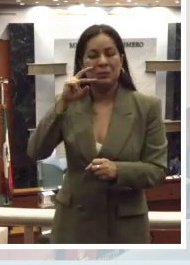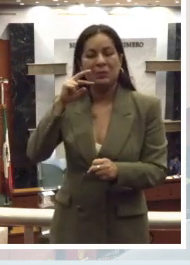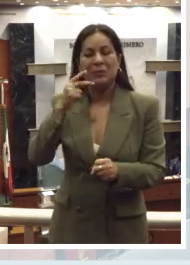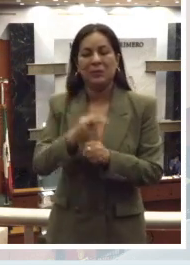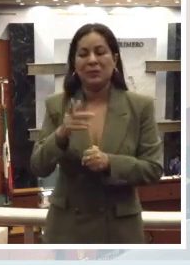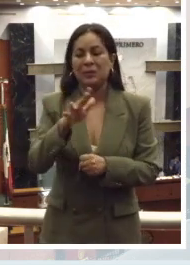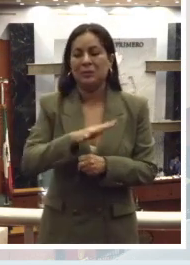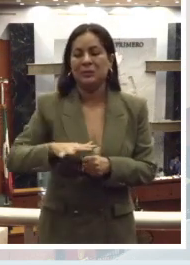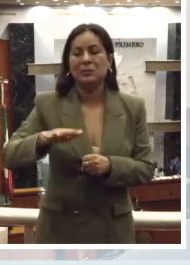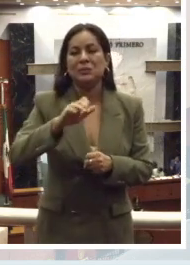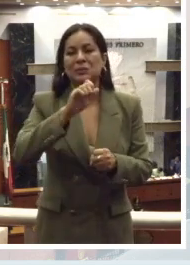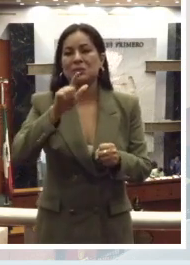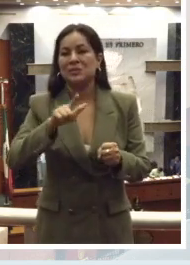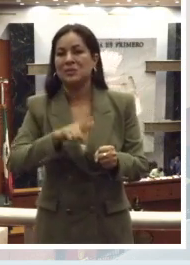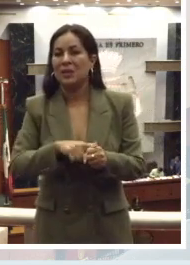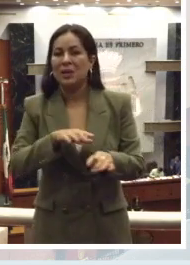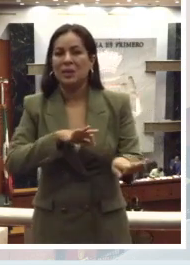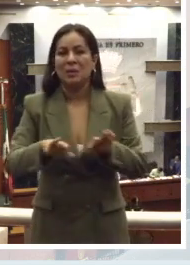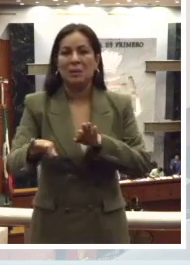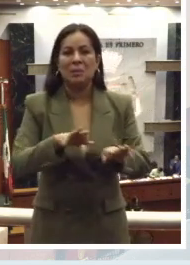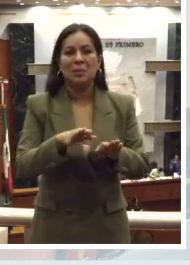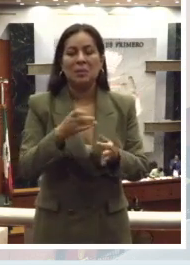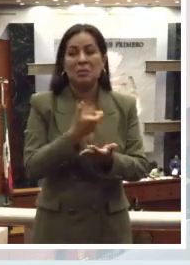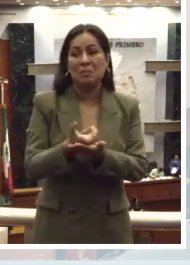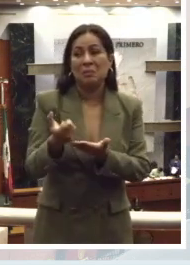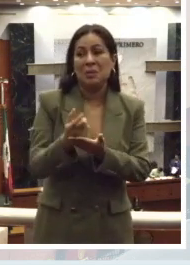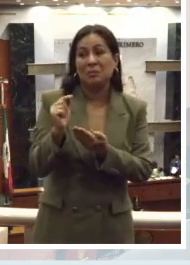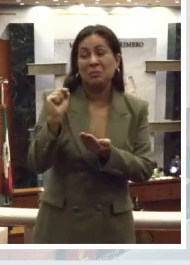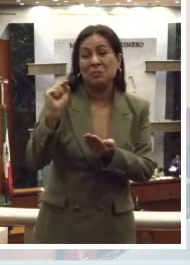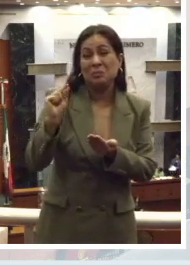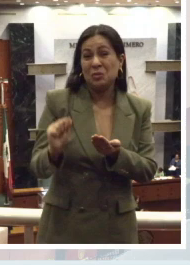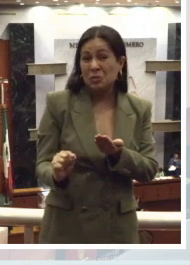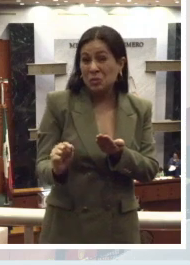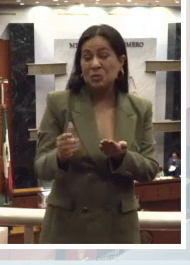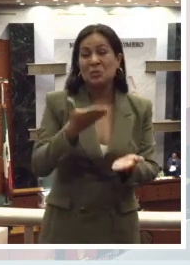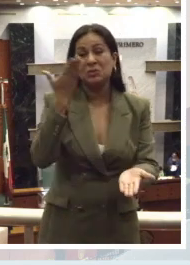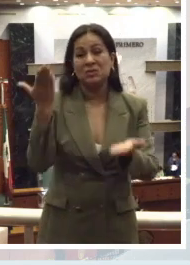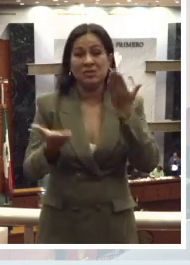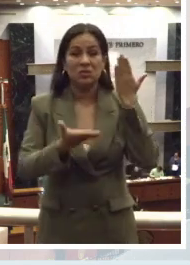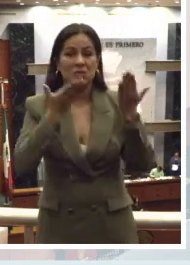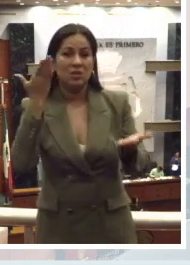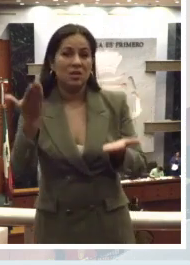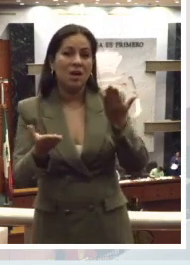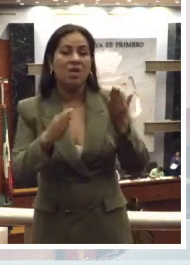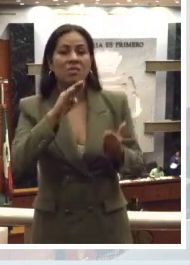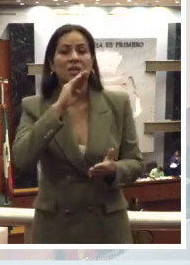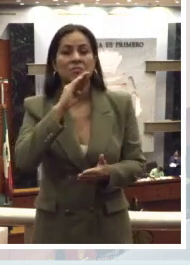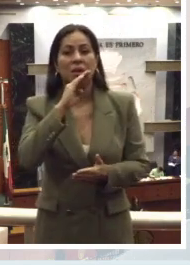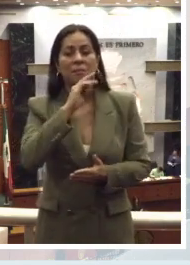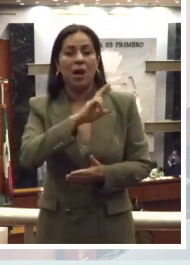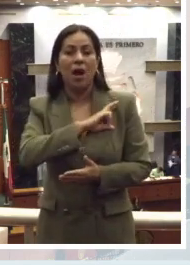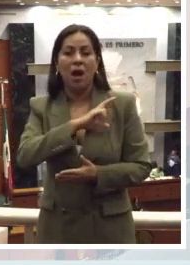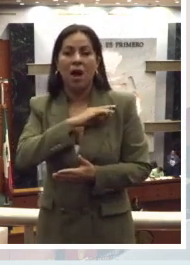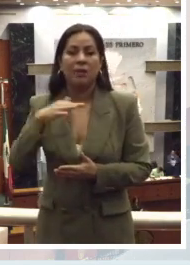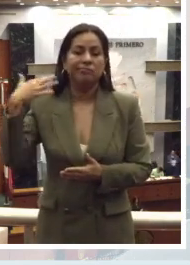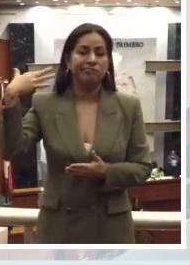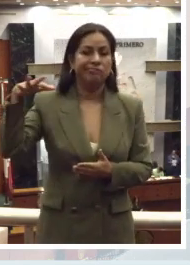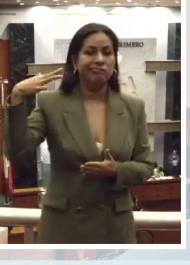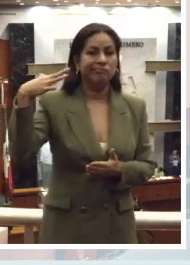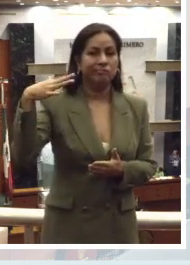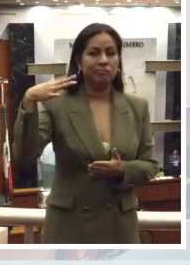de la sociedad: trabajadores con salarios mínimos, estudiantes, madres solteras y adultos